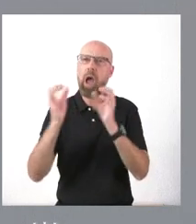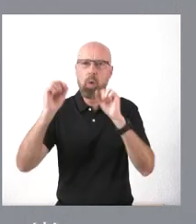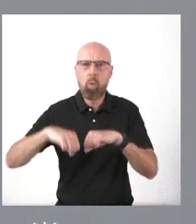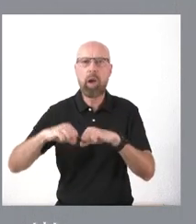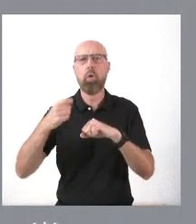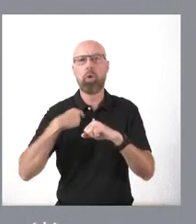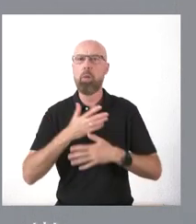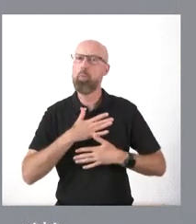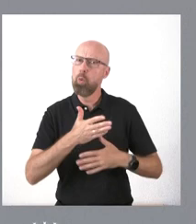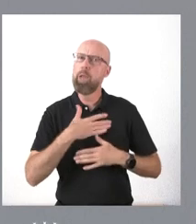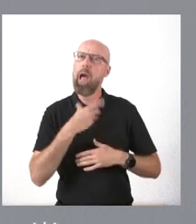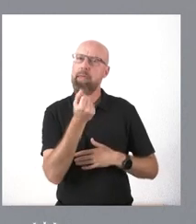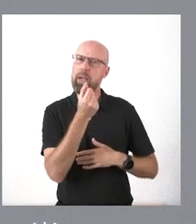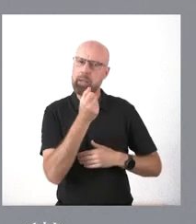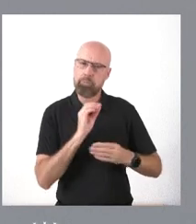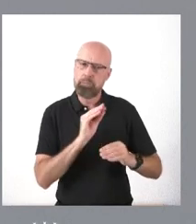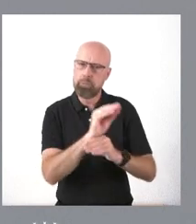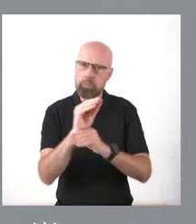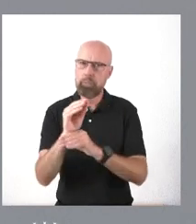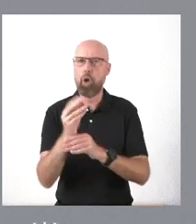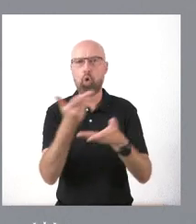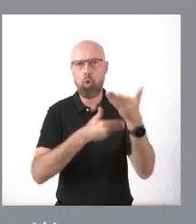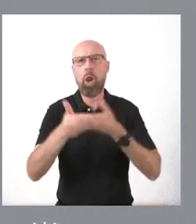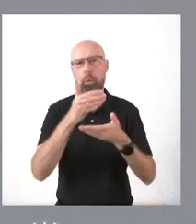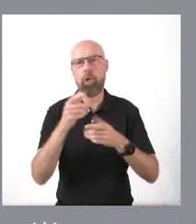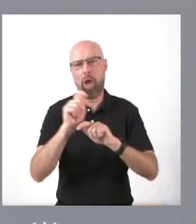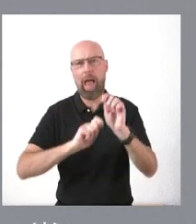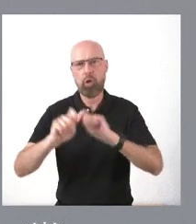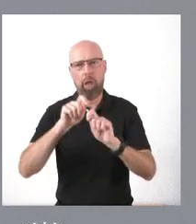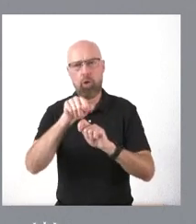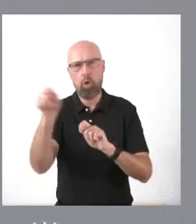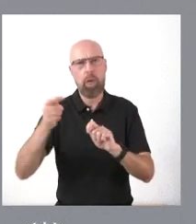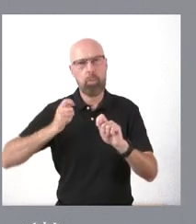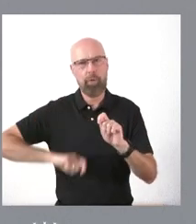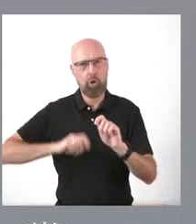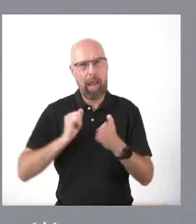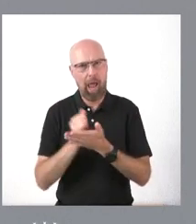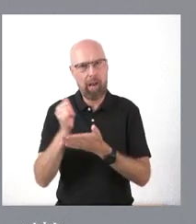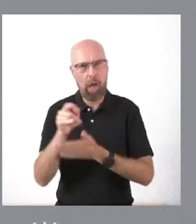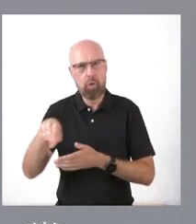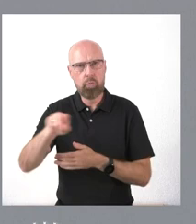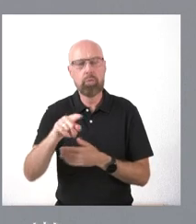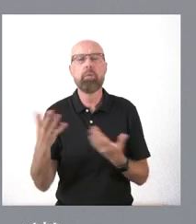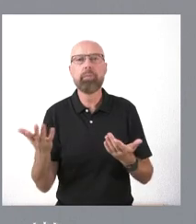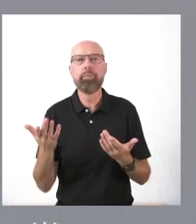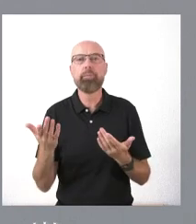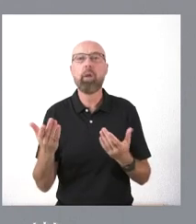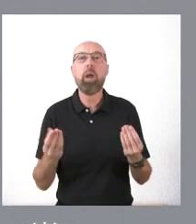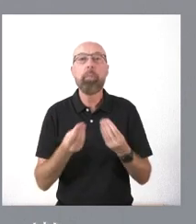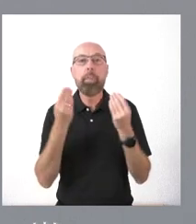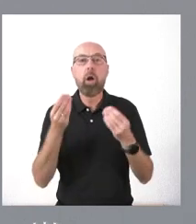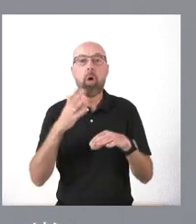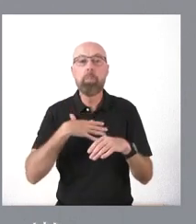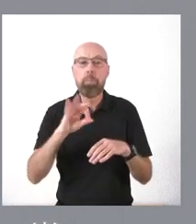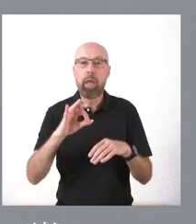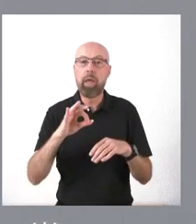en colaboración con las organizaciones de profesionales agrarios y lo que mejor podemos hacer para que este acuerdo se produzca